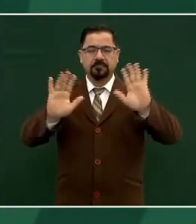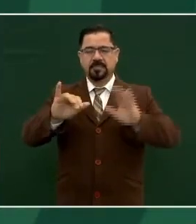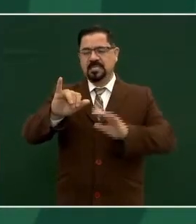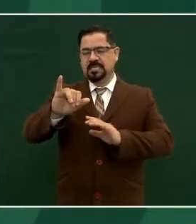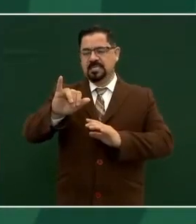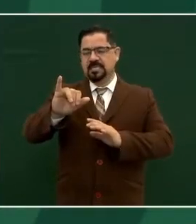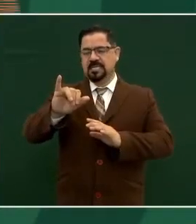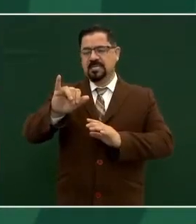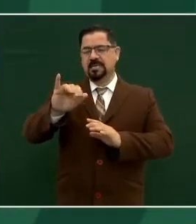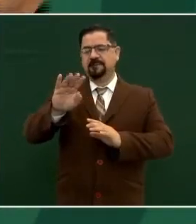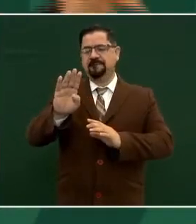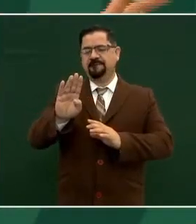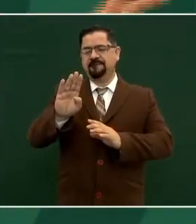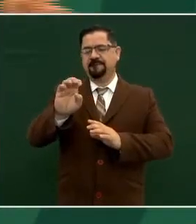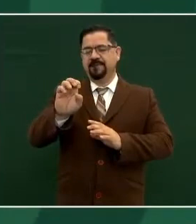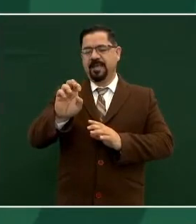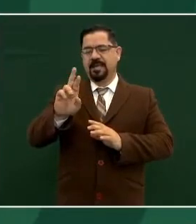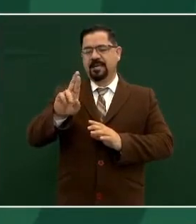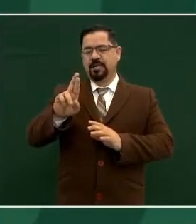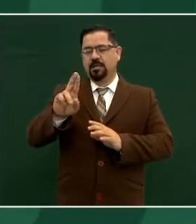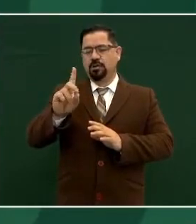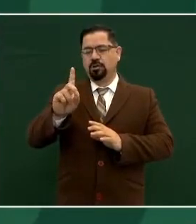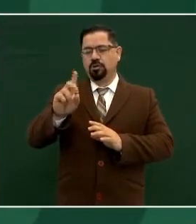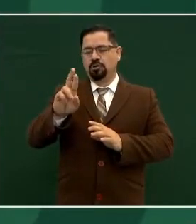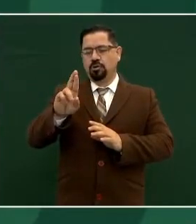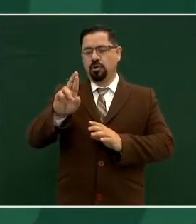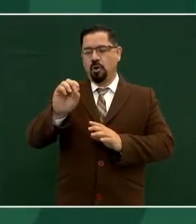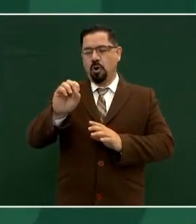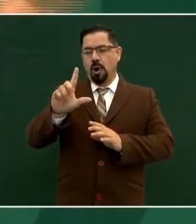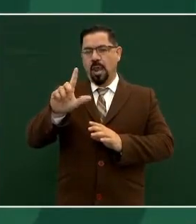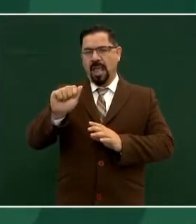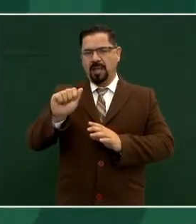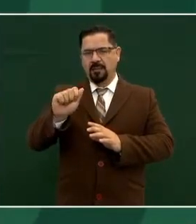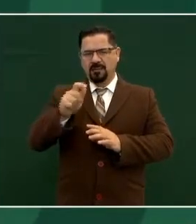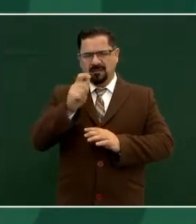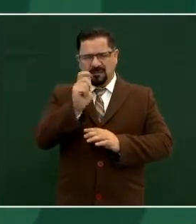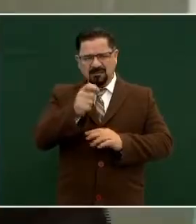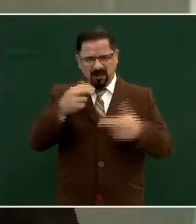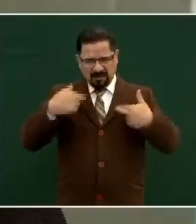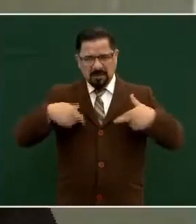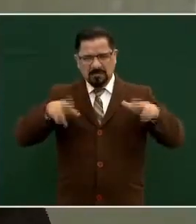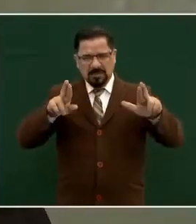Iberdrola es el equivalente al pueblo español. Es como si dijéramos